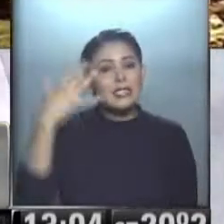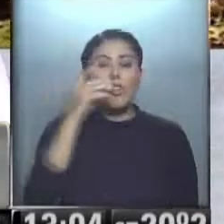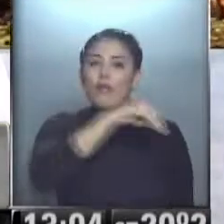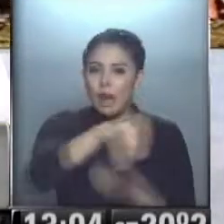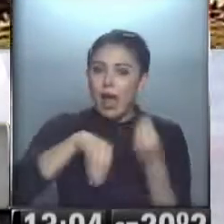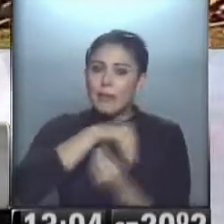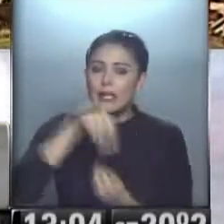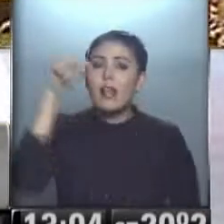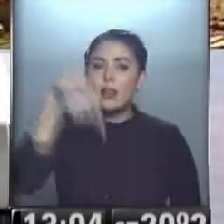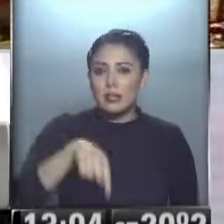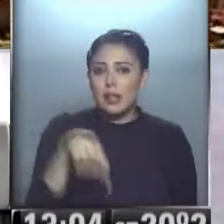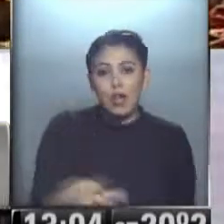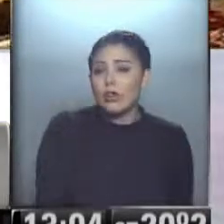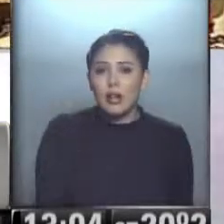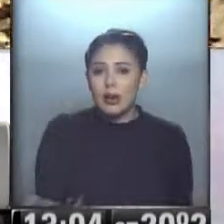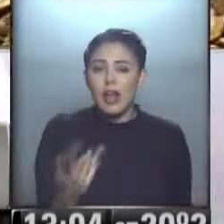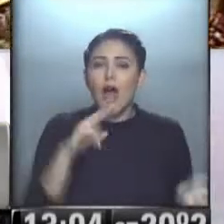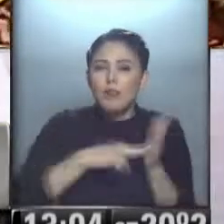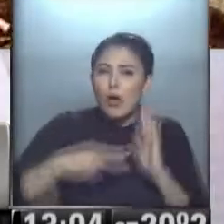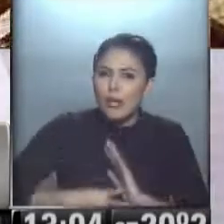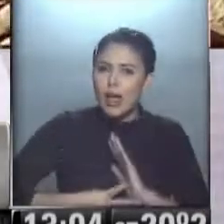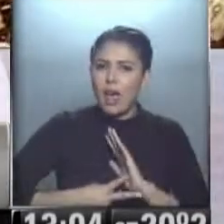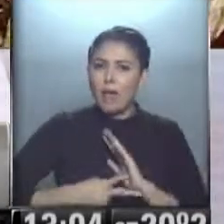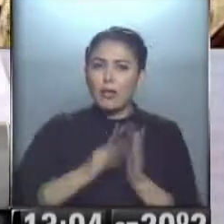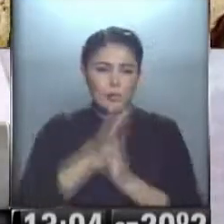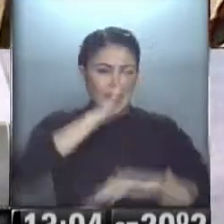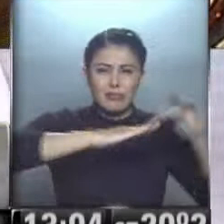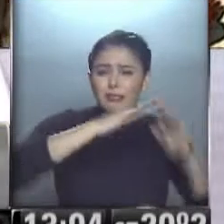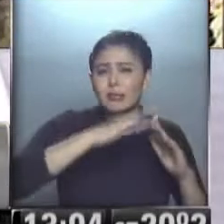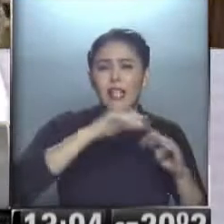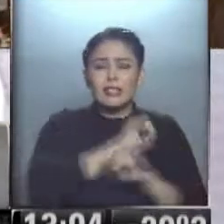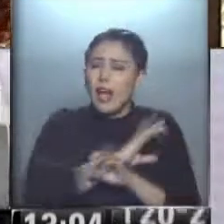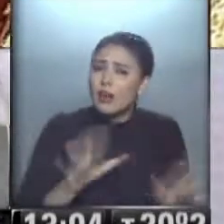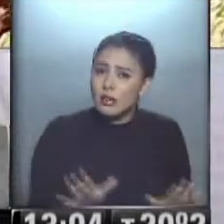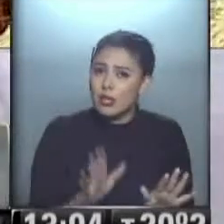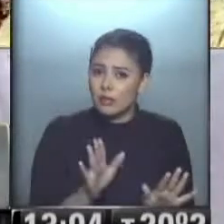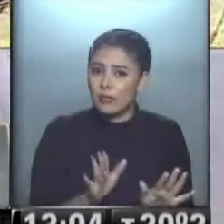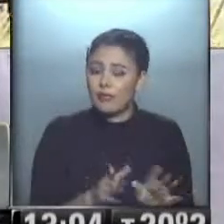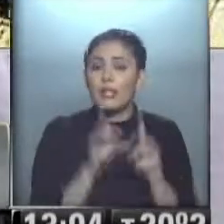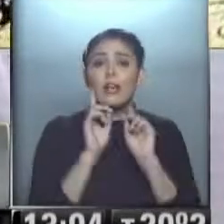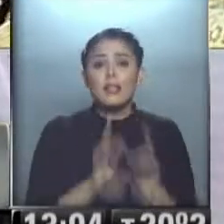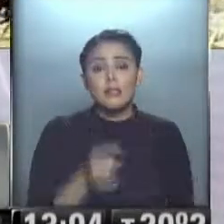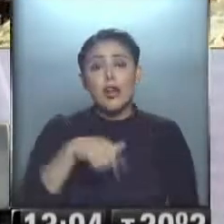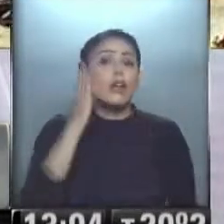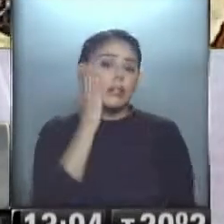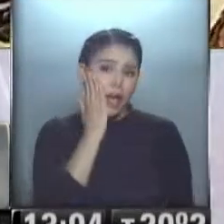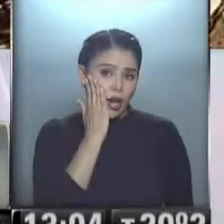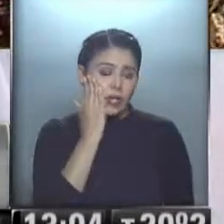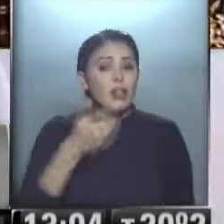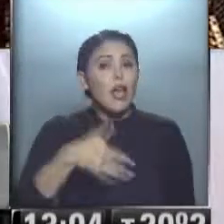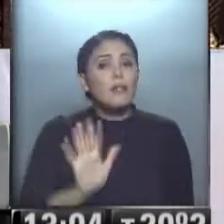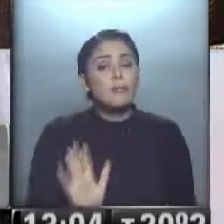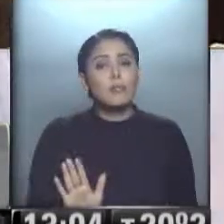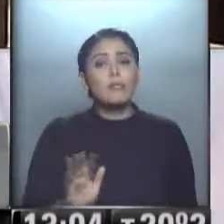están, que tienen problemas de infraestructura muy serias en sus casas. Para la tarde de hoy está previsto que